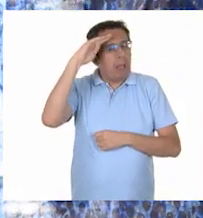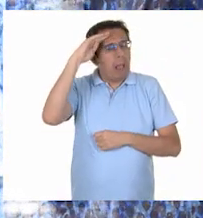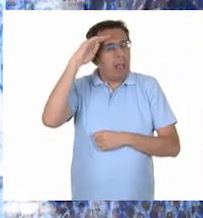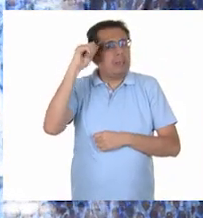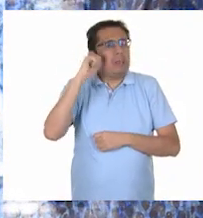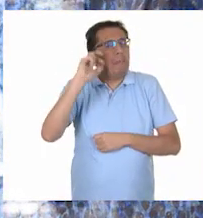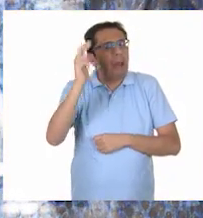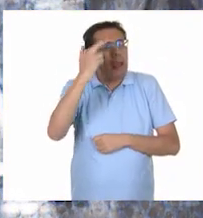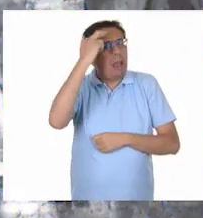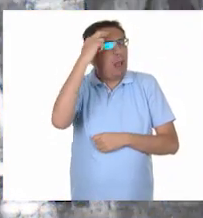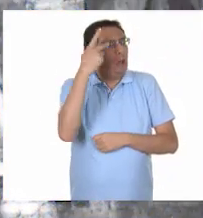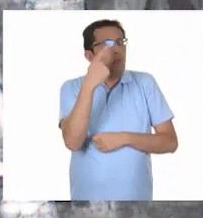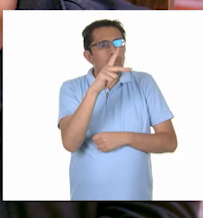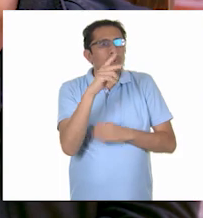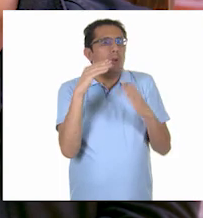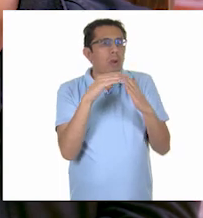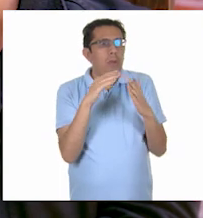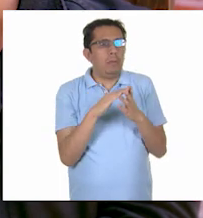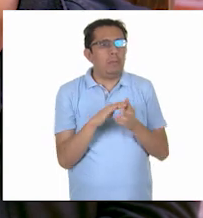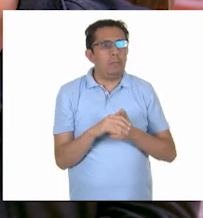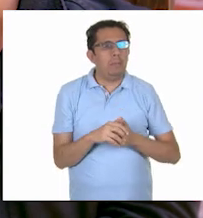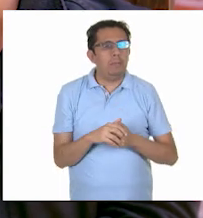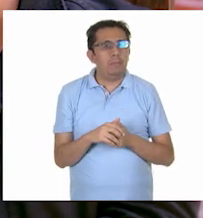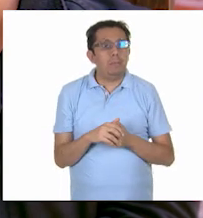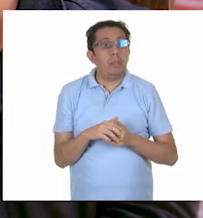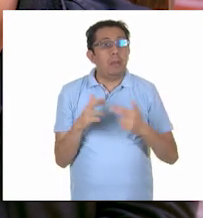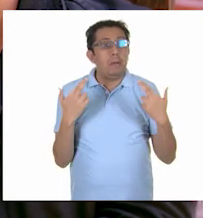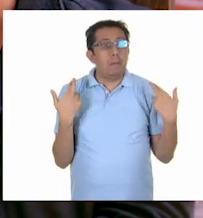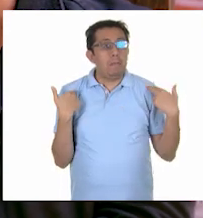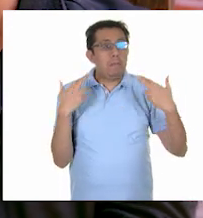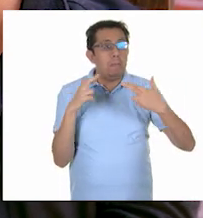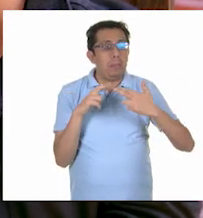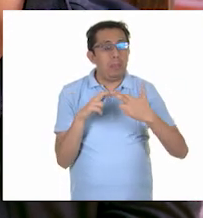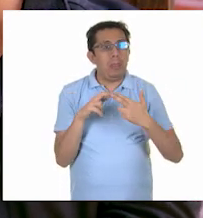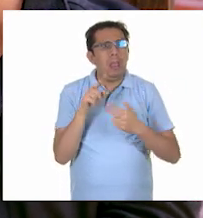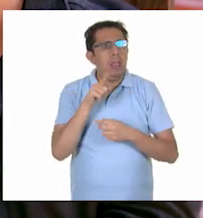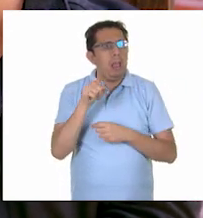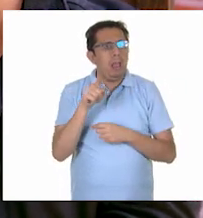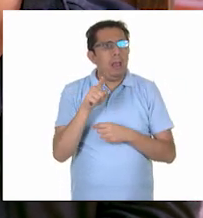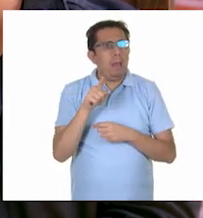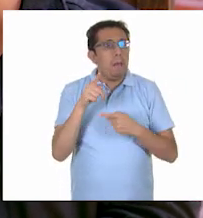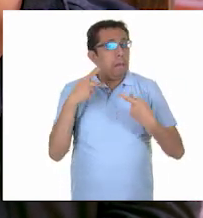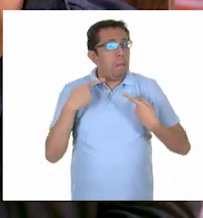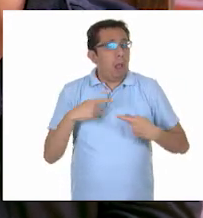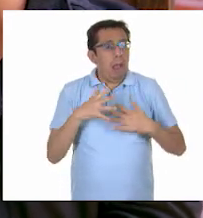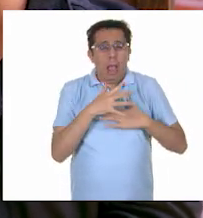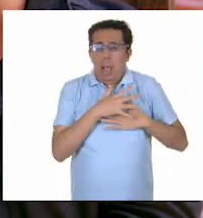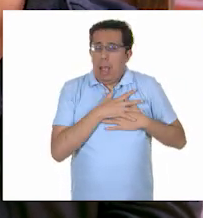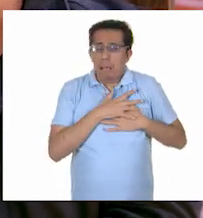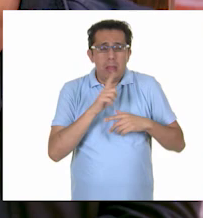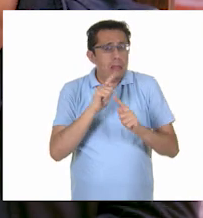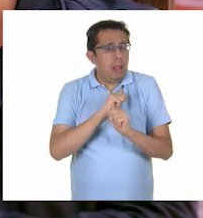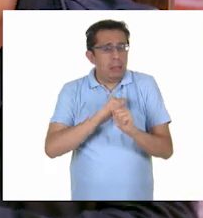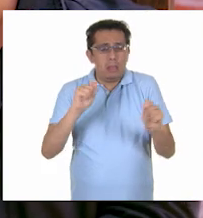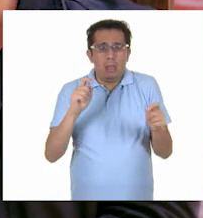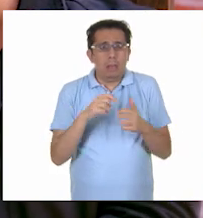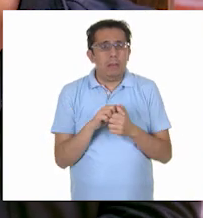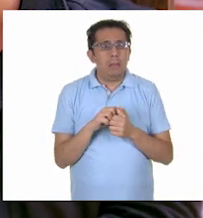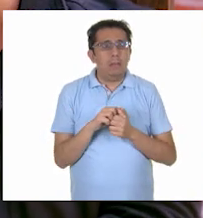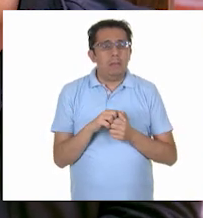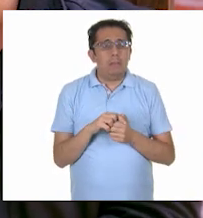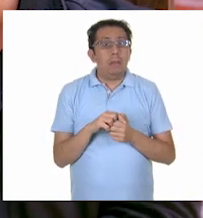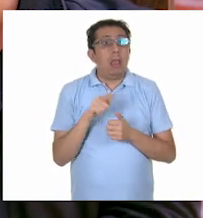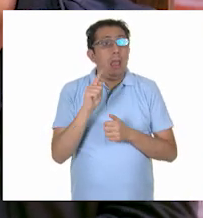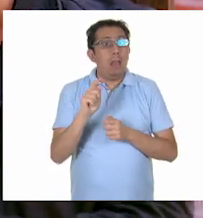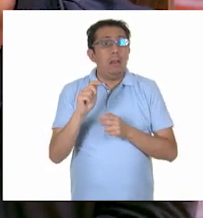hogar. El maestro Desiderio Hernández Xochitiotzin fue una persona que amó profundamente a Tlaxcala. El legado